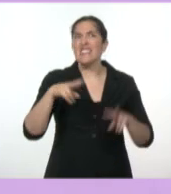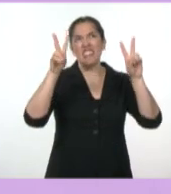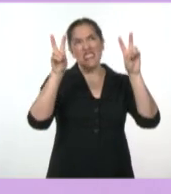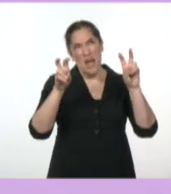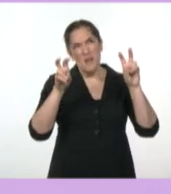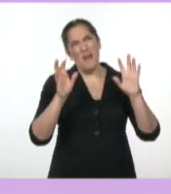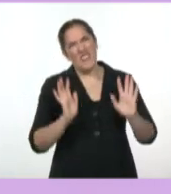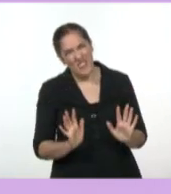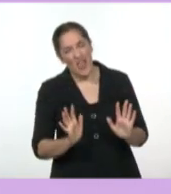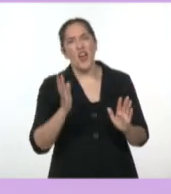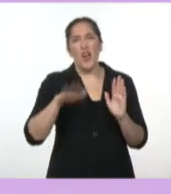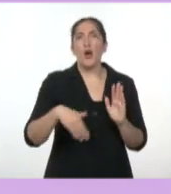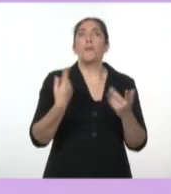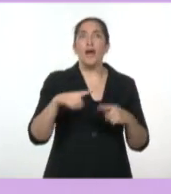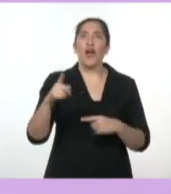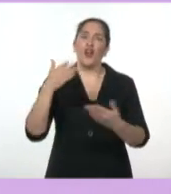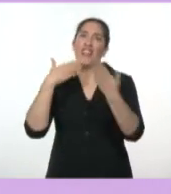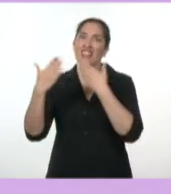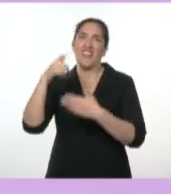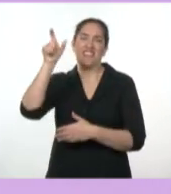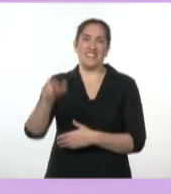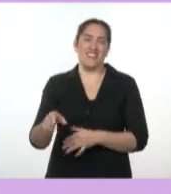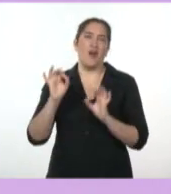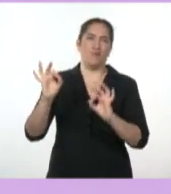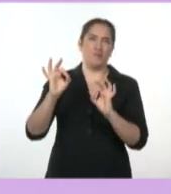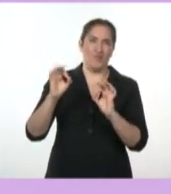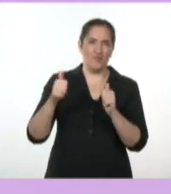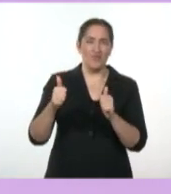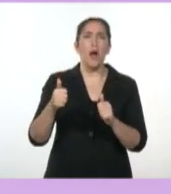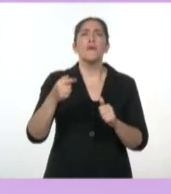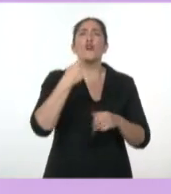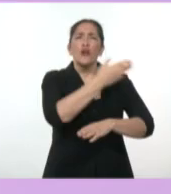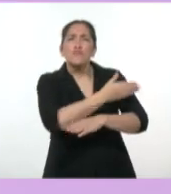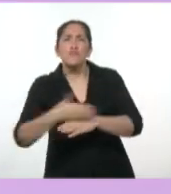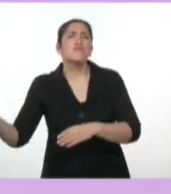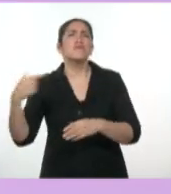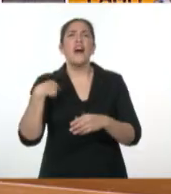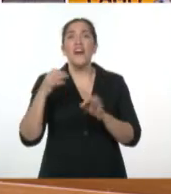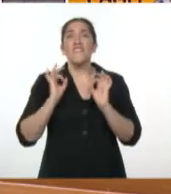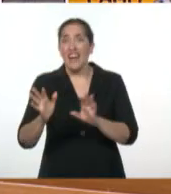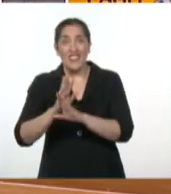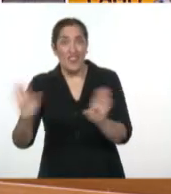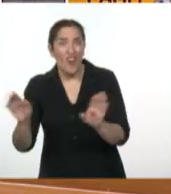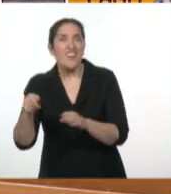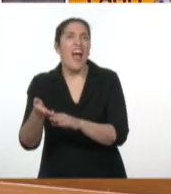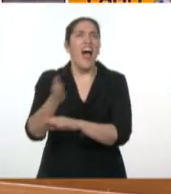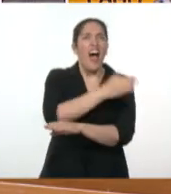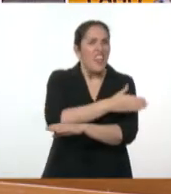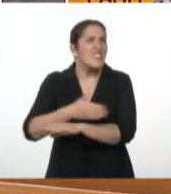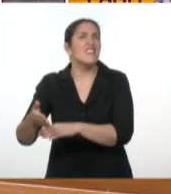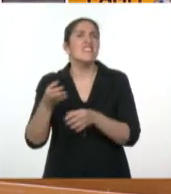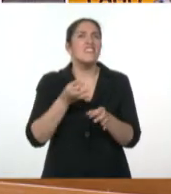pum para arriba con la entrevistada. Pero contanos un poco, hacenos un punteo de todo lo que vimos antes de las vacaciones. Bueno,